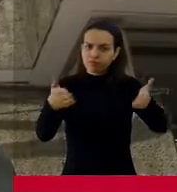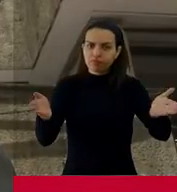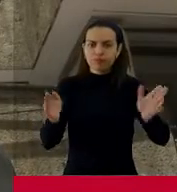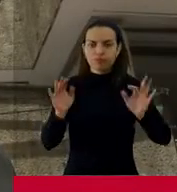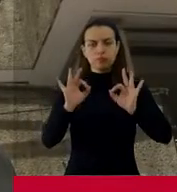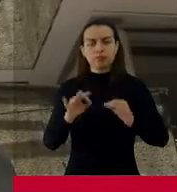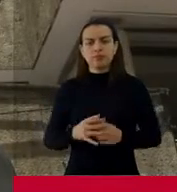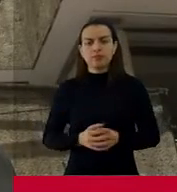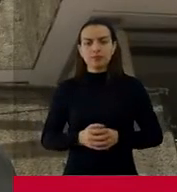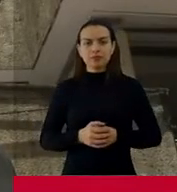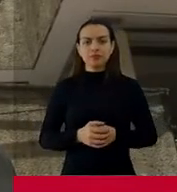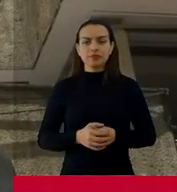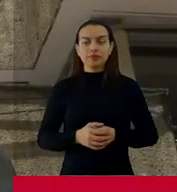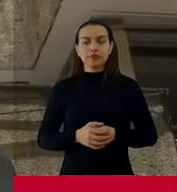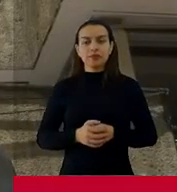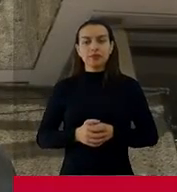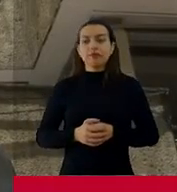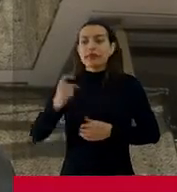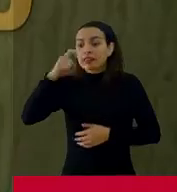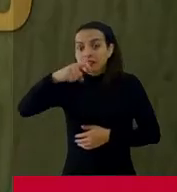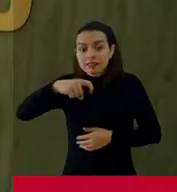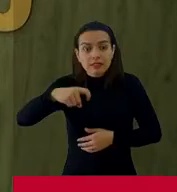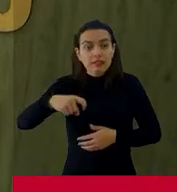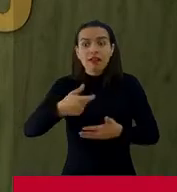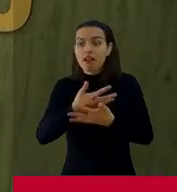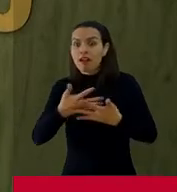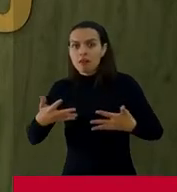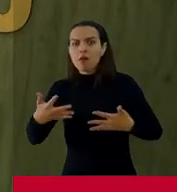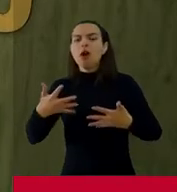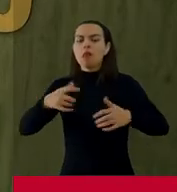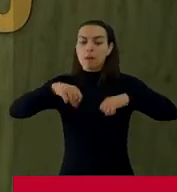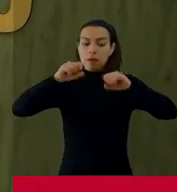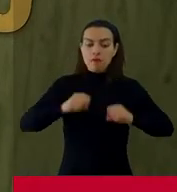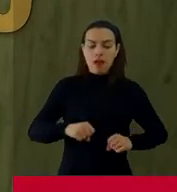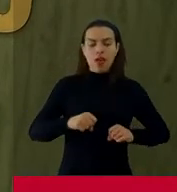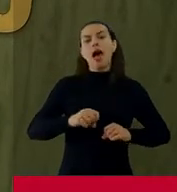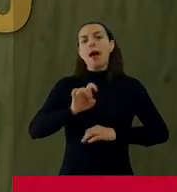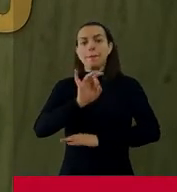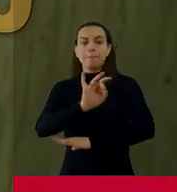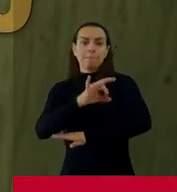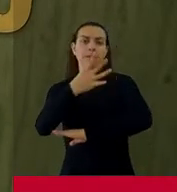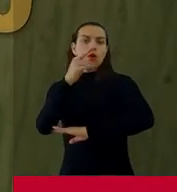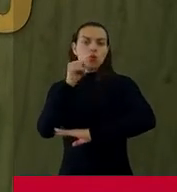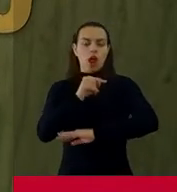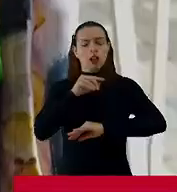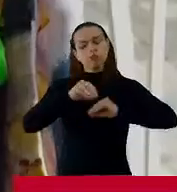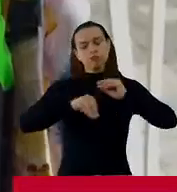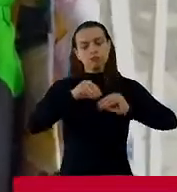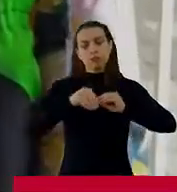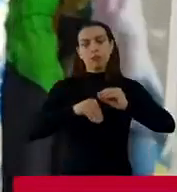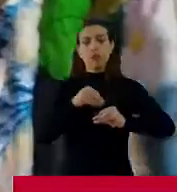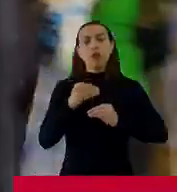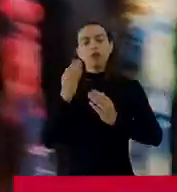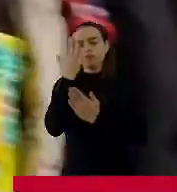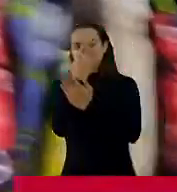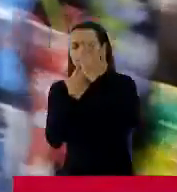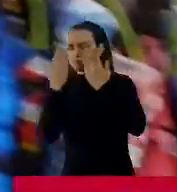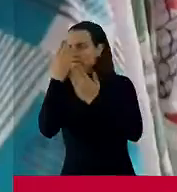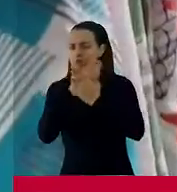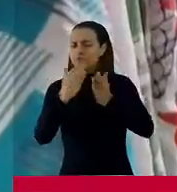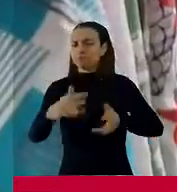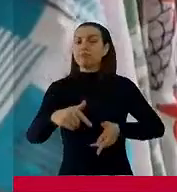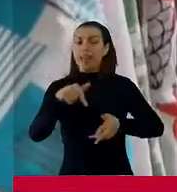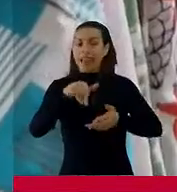Las solicitudes y aprobaciones se realizarán digitalmente. El estudio de crédito se hace en línea el mismo día y